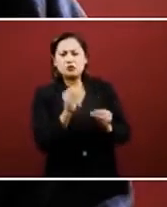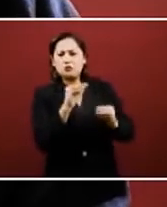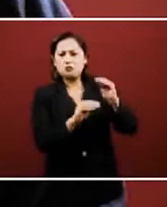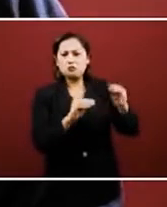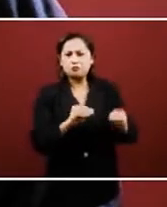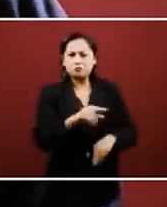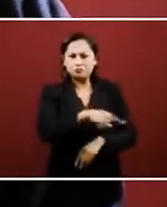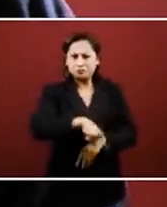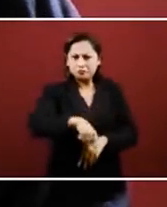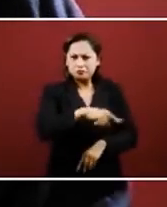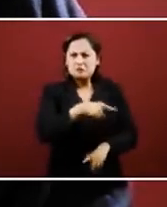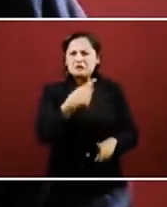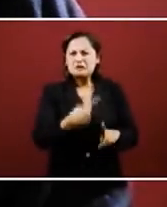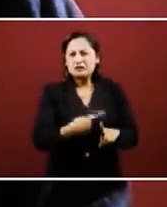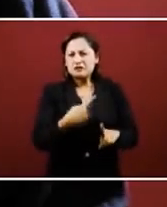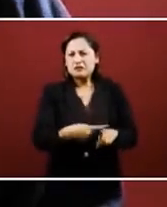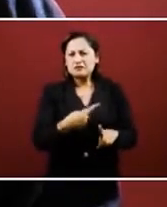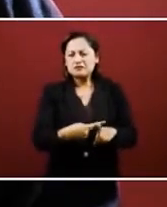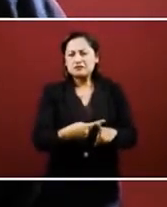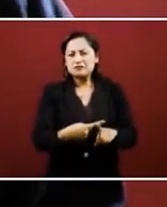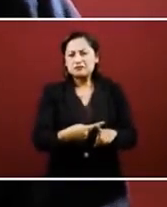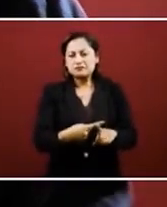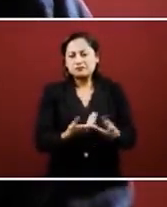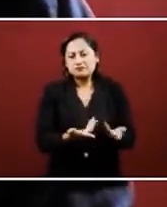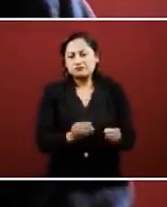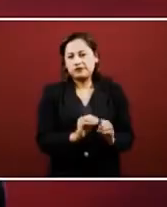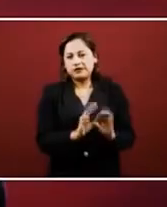en ese proyecto, como es natural,